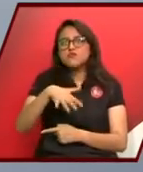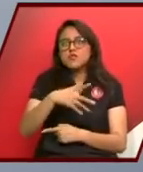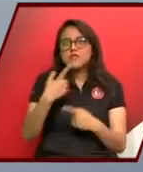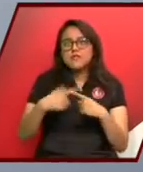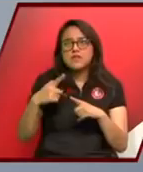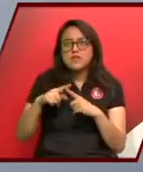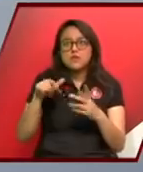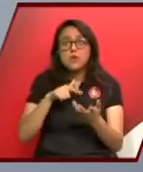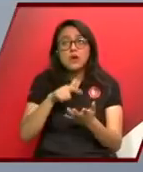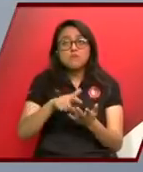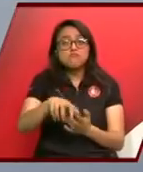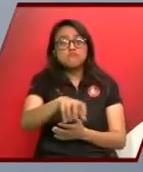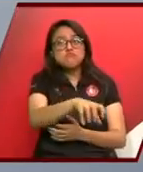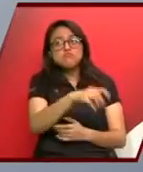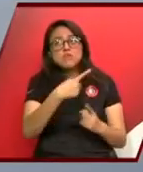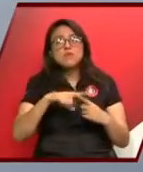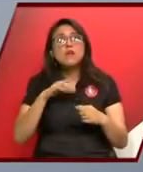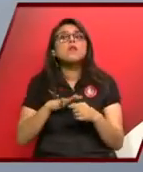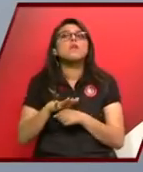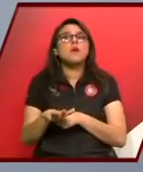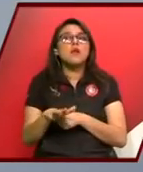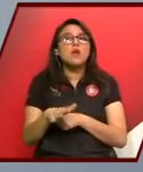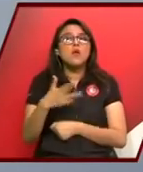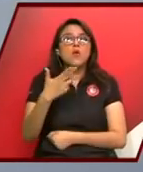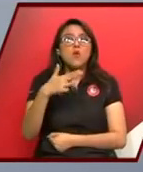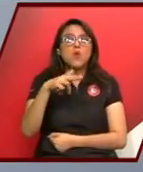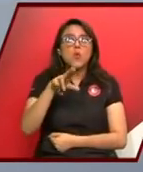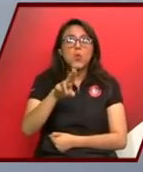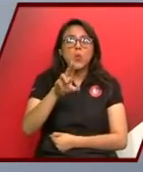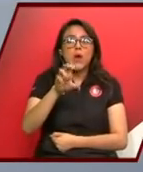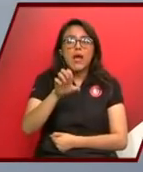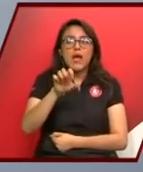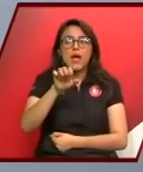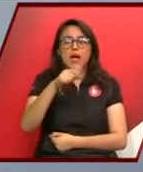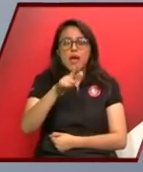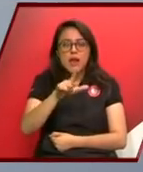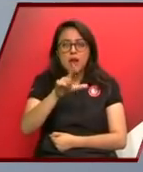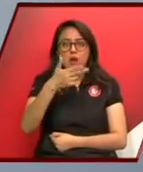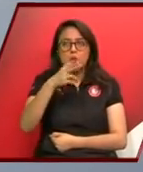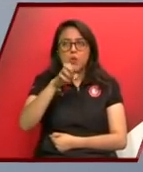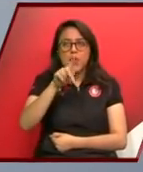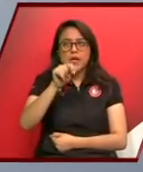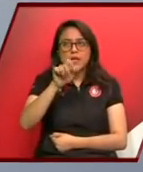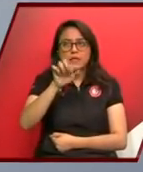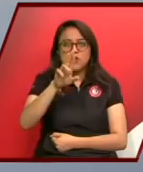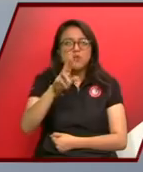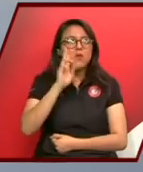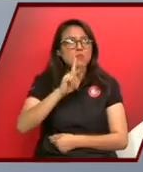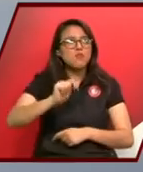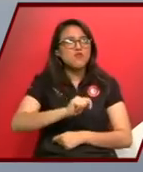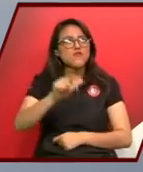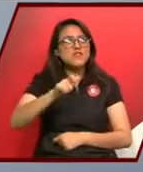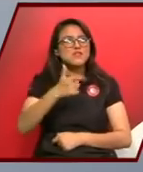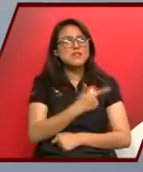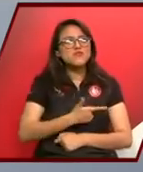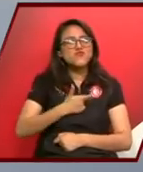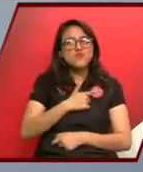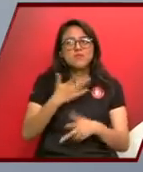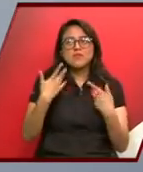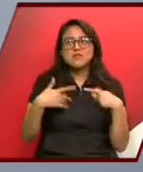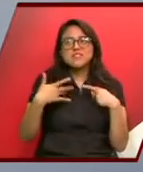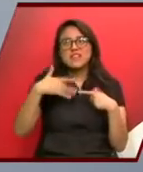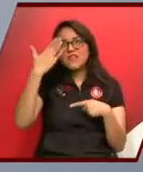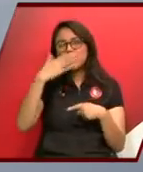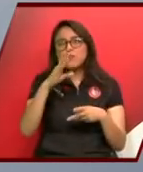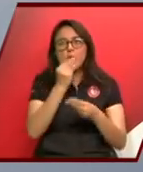el huequito en alguna de sus sucursales. El huequito es una tradición para tragones profesionales, para aquellos que